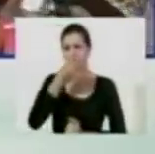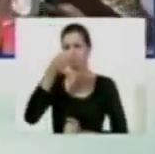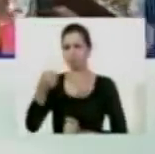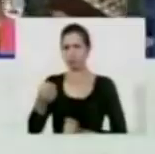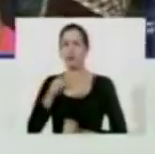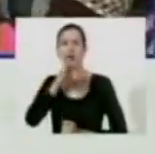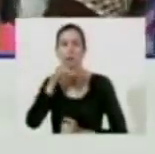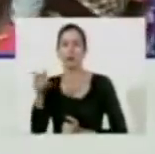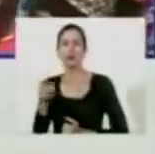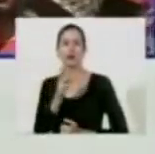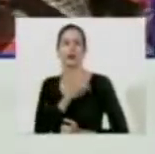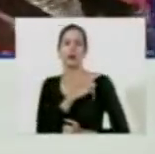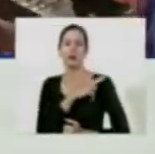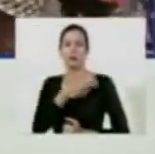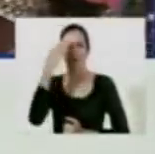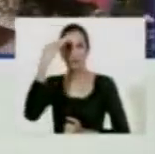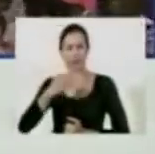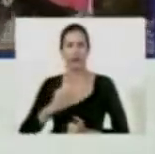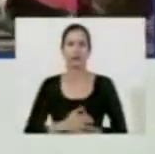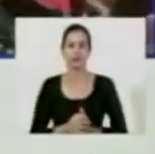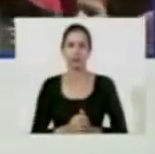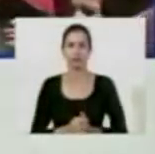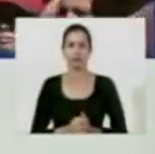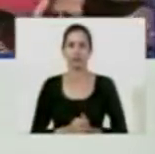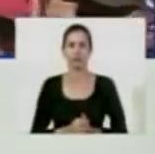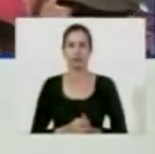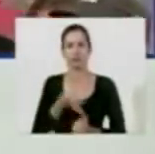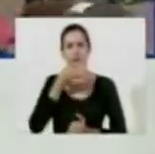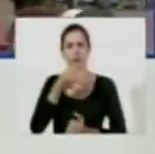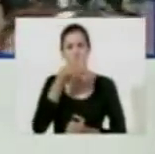jefe para que, bueno, le transmita a nuestro pueblo